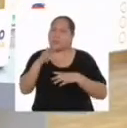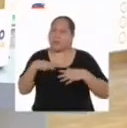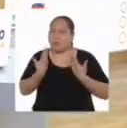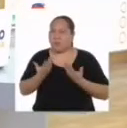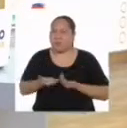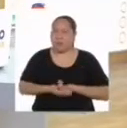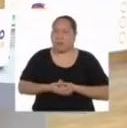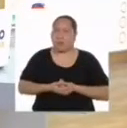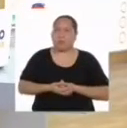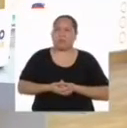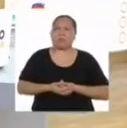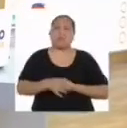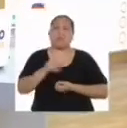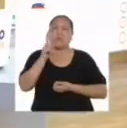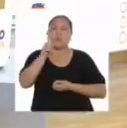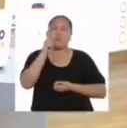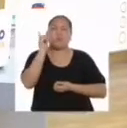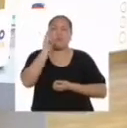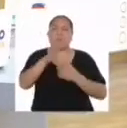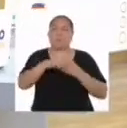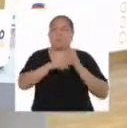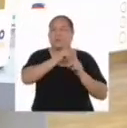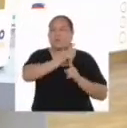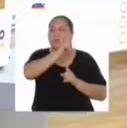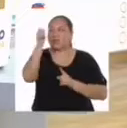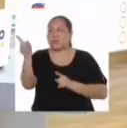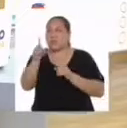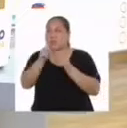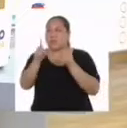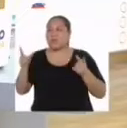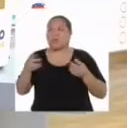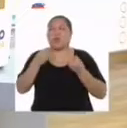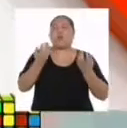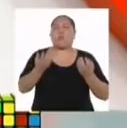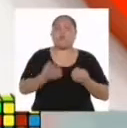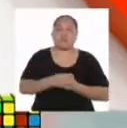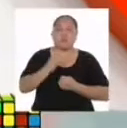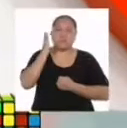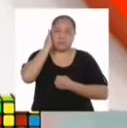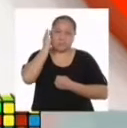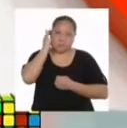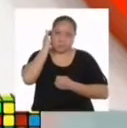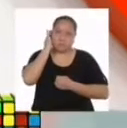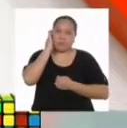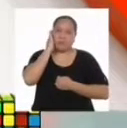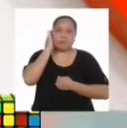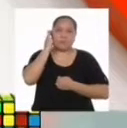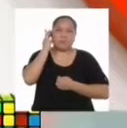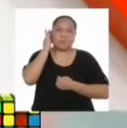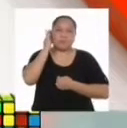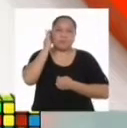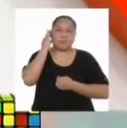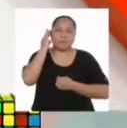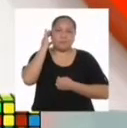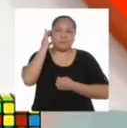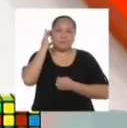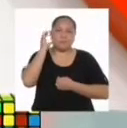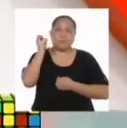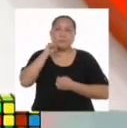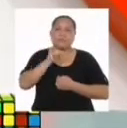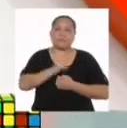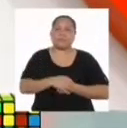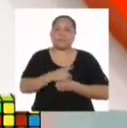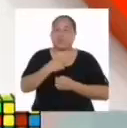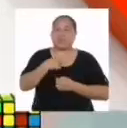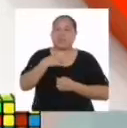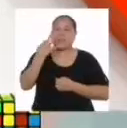es posible. Tú no podrías haber viajado hasta allá solo. ¿Cómo así? Ah, sí, claro, imposible,